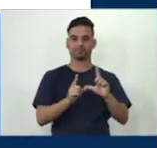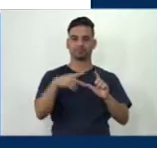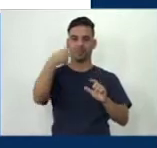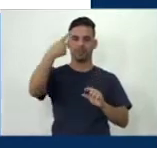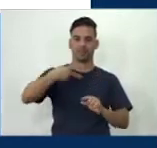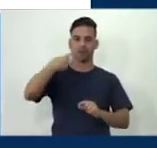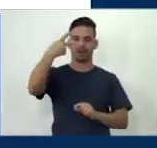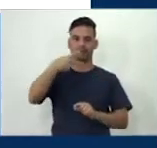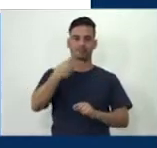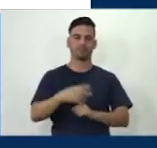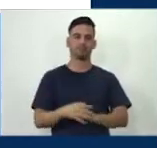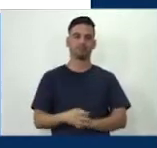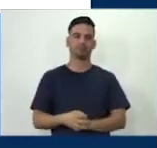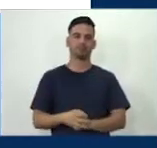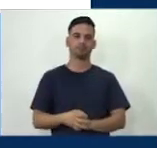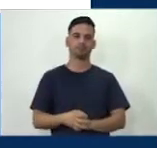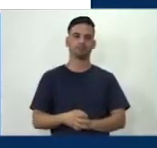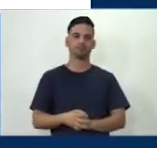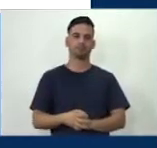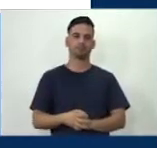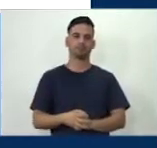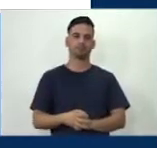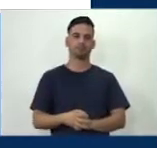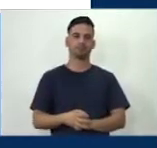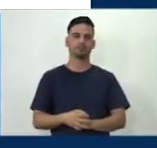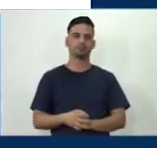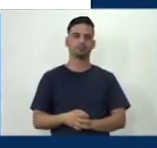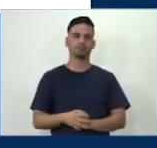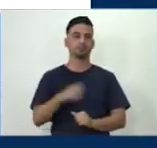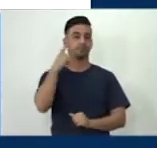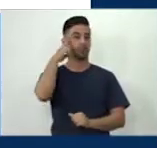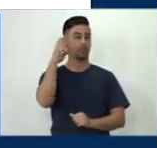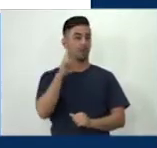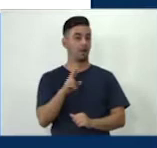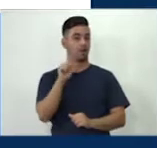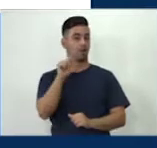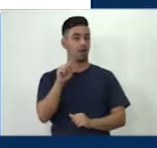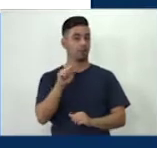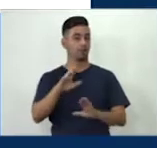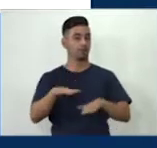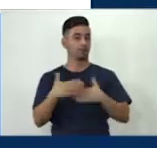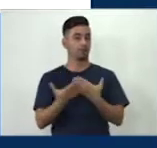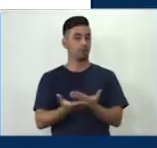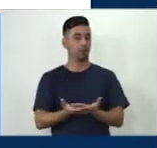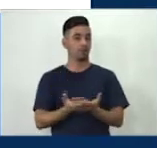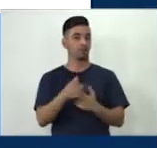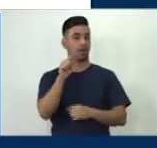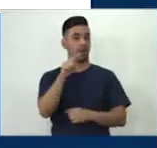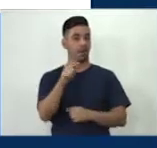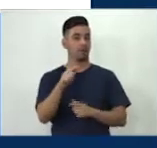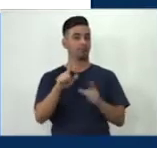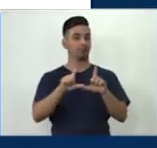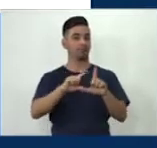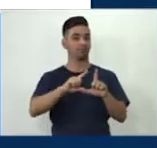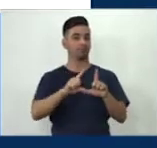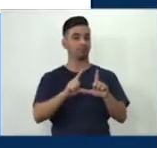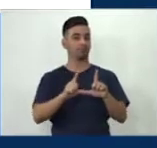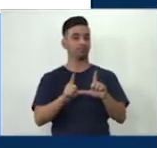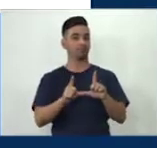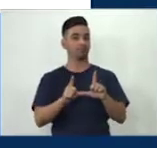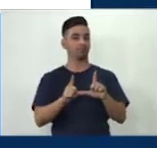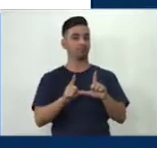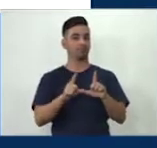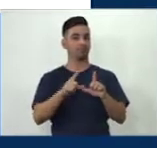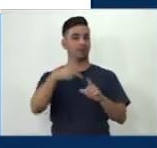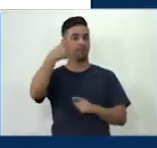voltímetro número 1 y un voltímetro número 2. Recuerden entonces que el voltímetro se conecta en paralelo a los elementos consumidores y a